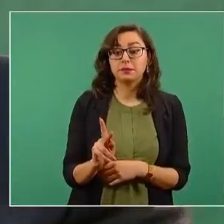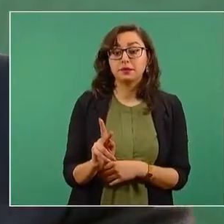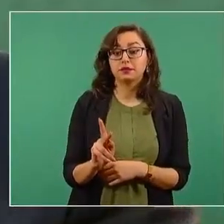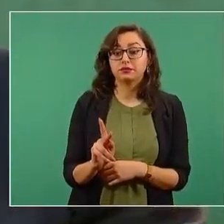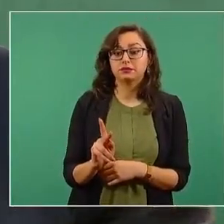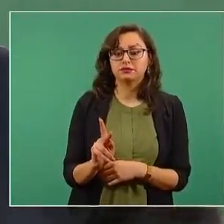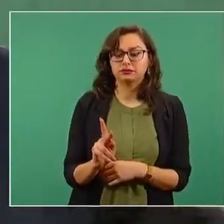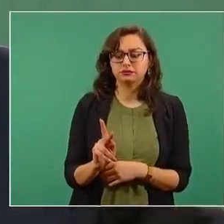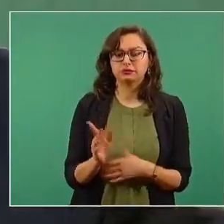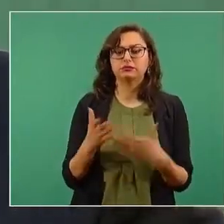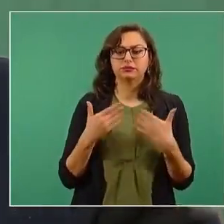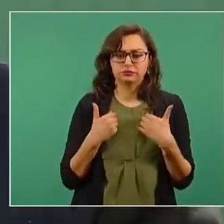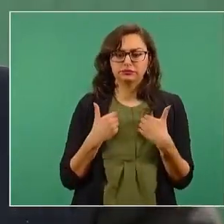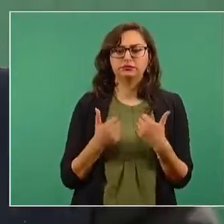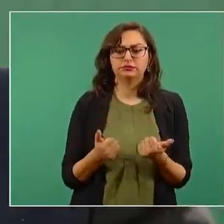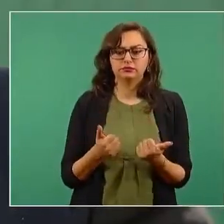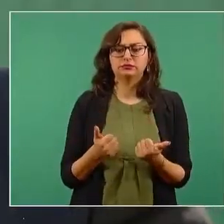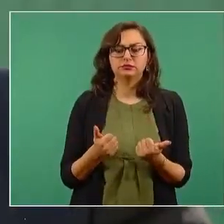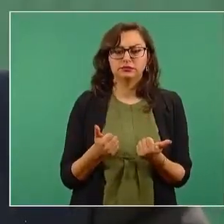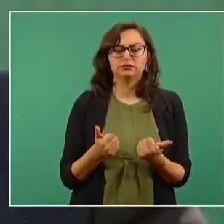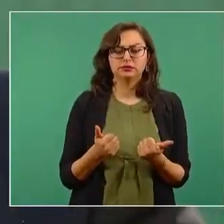está